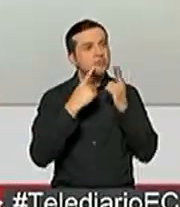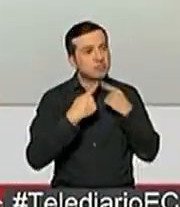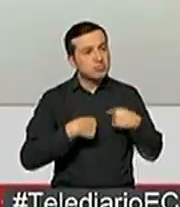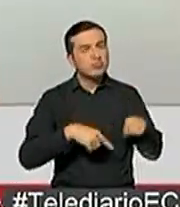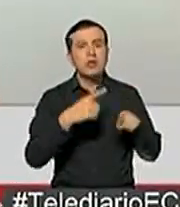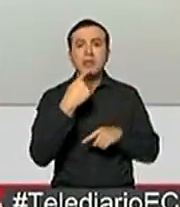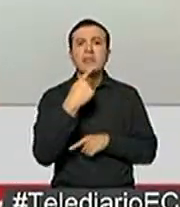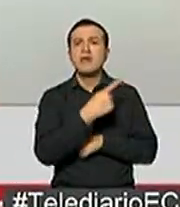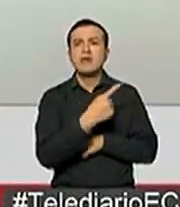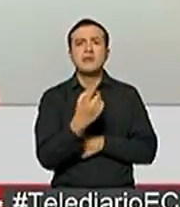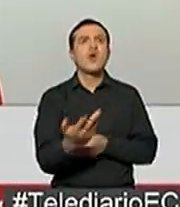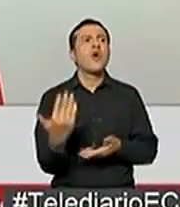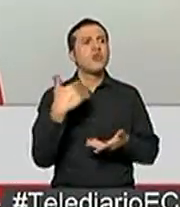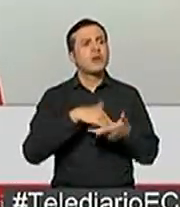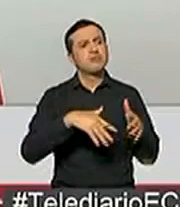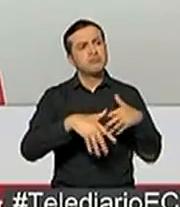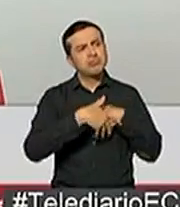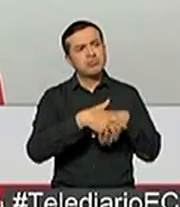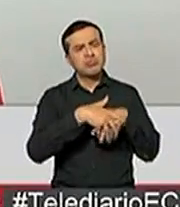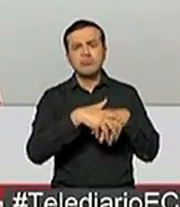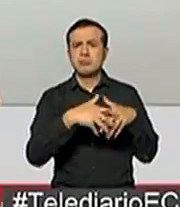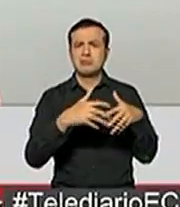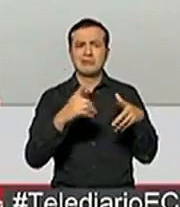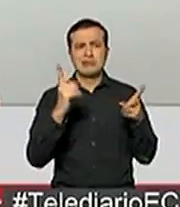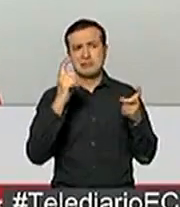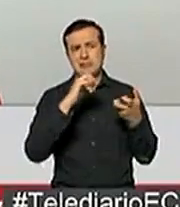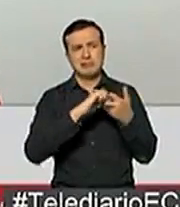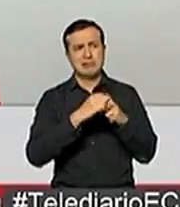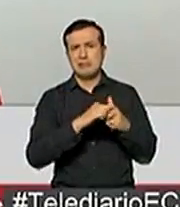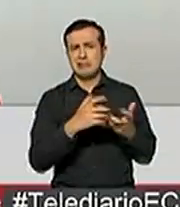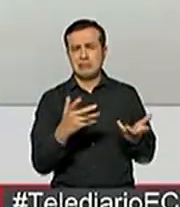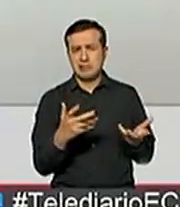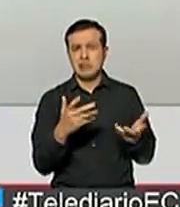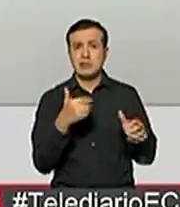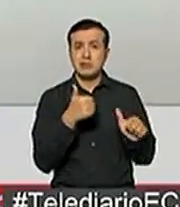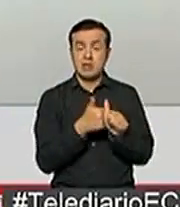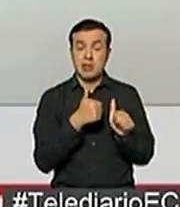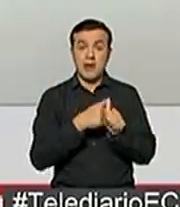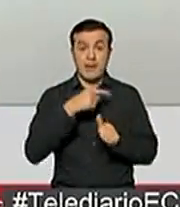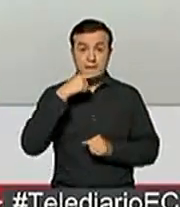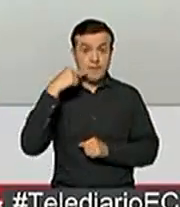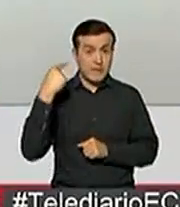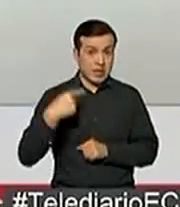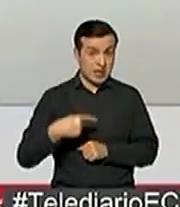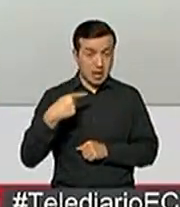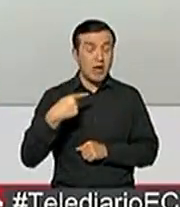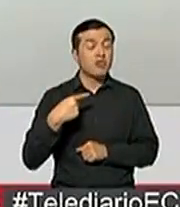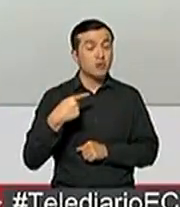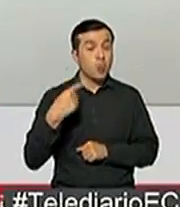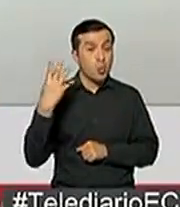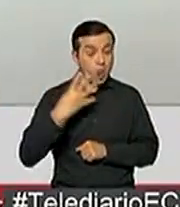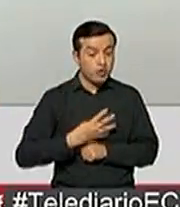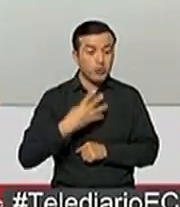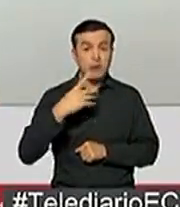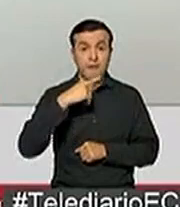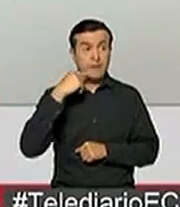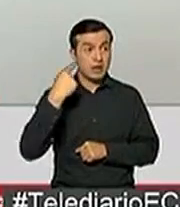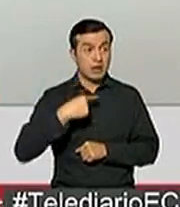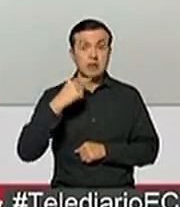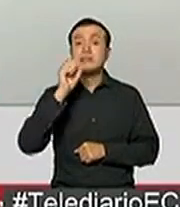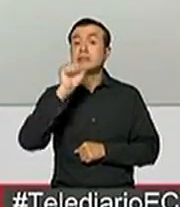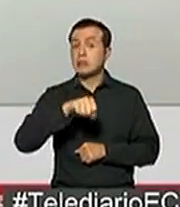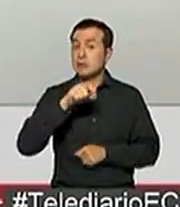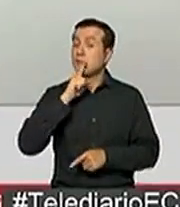que nos complican el panorama y craft también se acerca a un feriado nacional importante cuatro días no